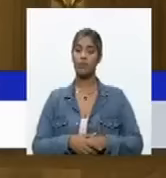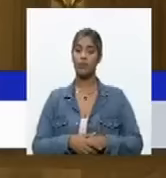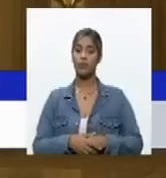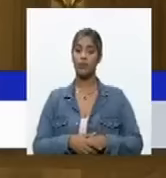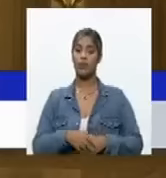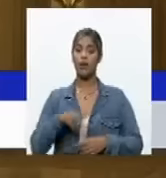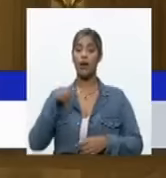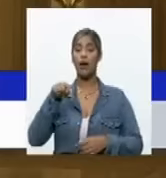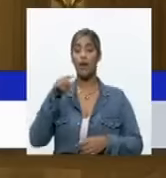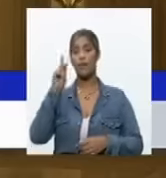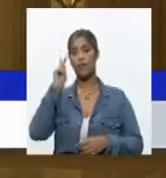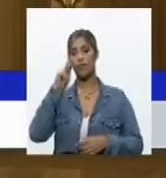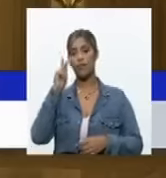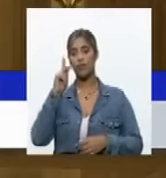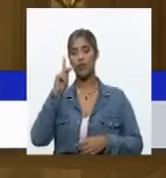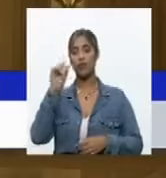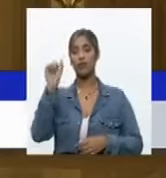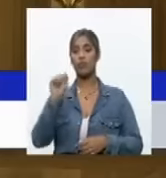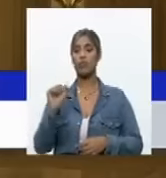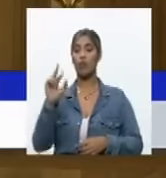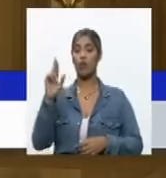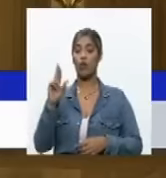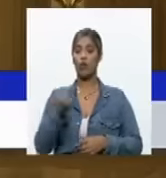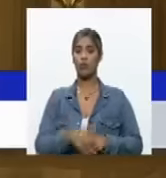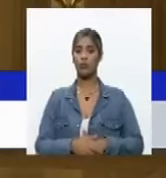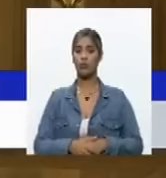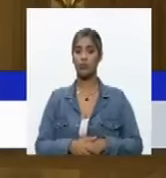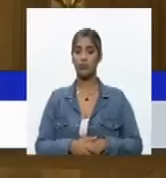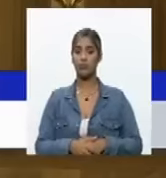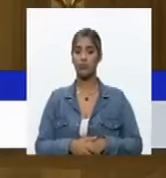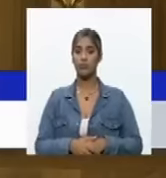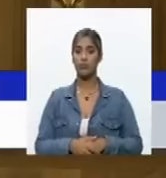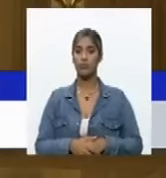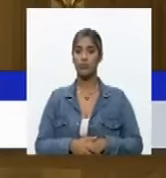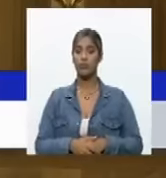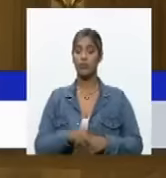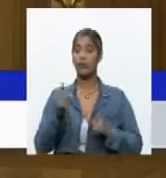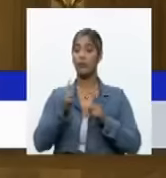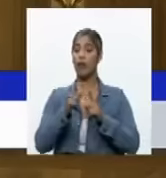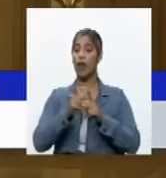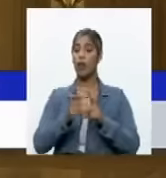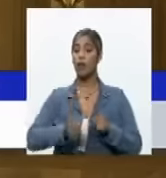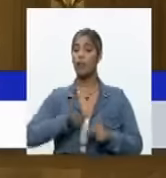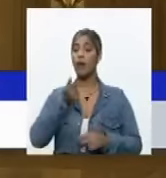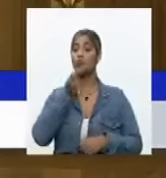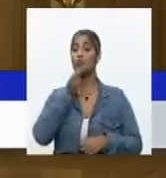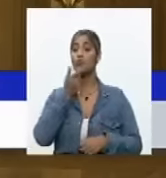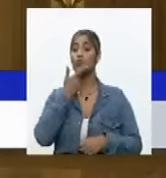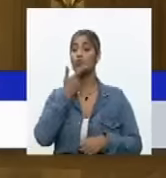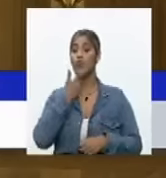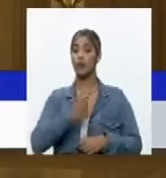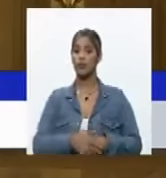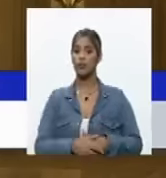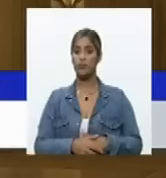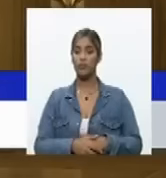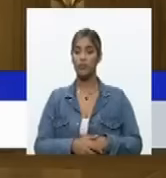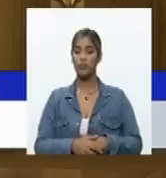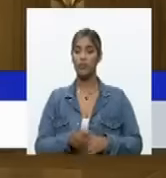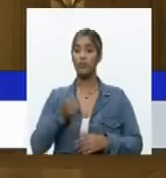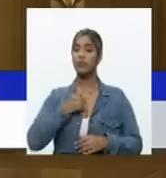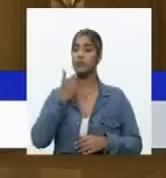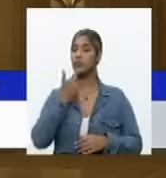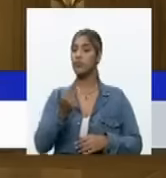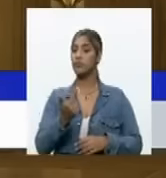al maestro Simón Rodríguez, donde le escribe una de las frases más hermosas, que dice